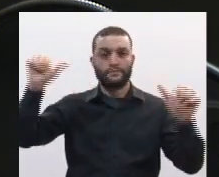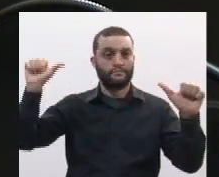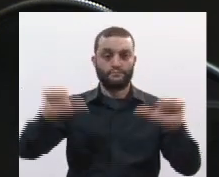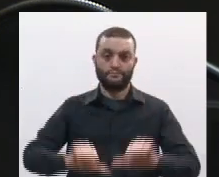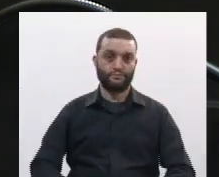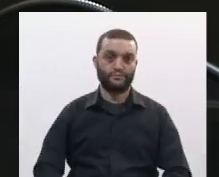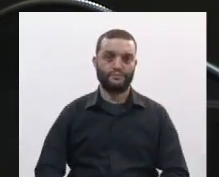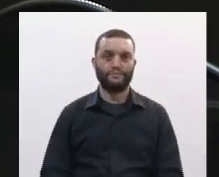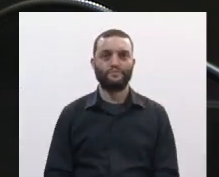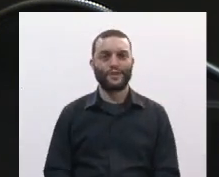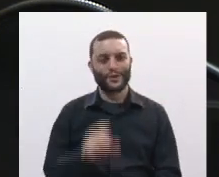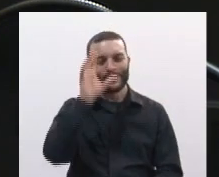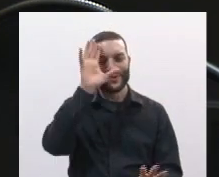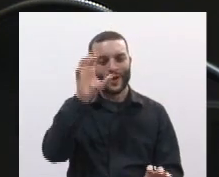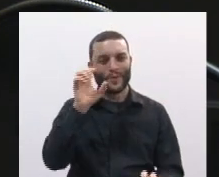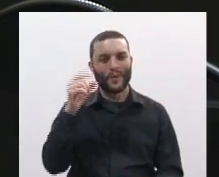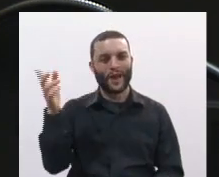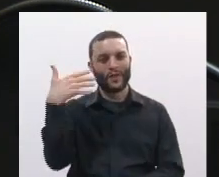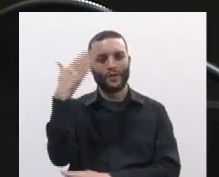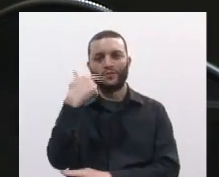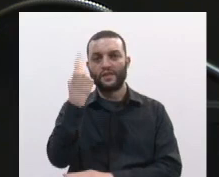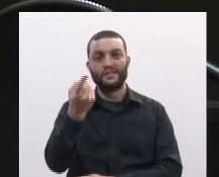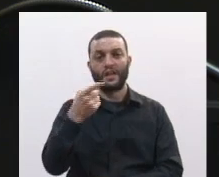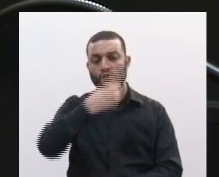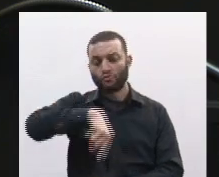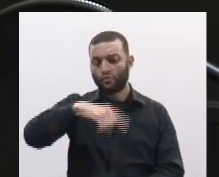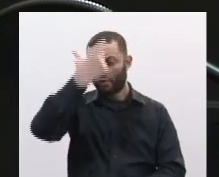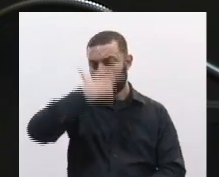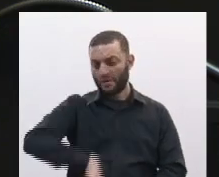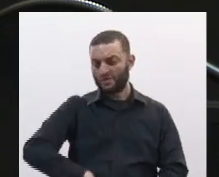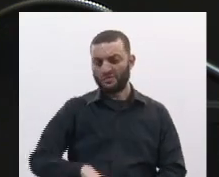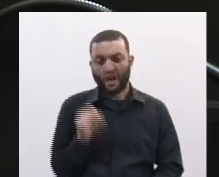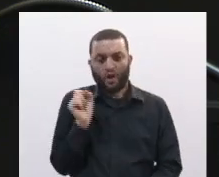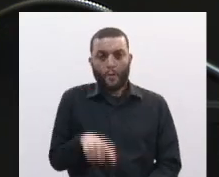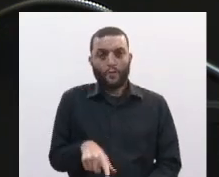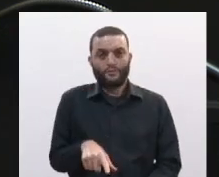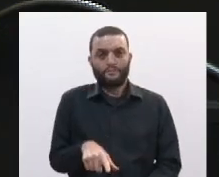bien: somos hombres comunes con responsabilidades importantes.